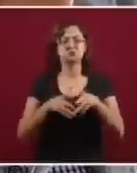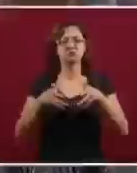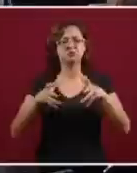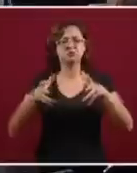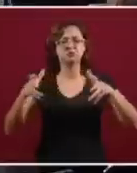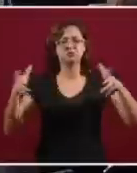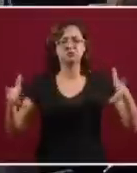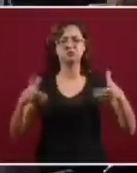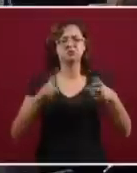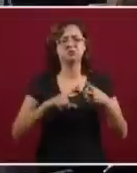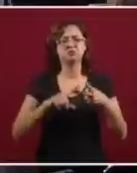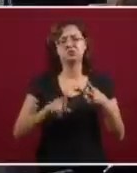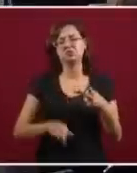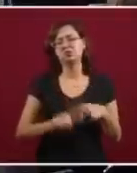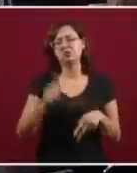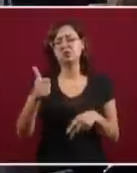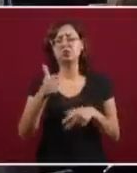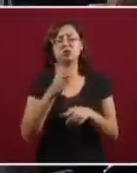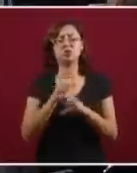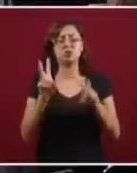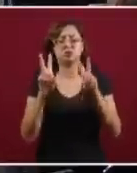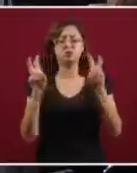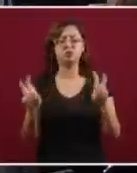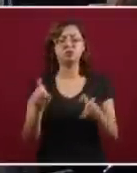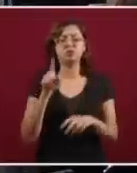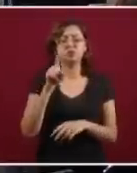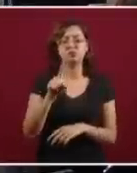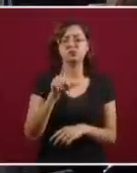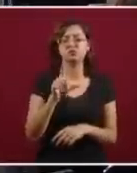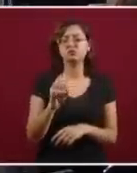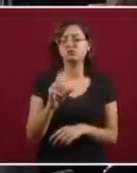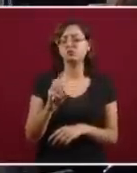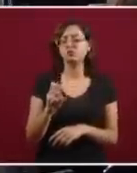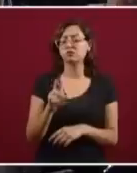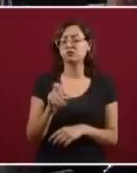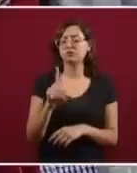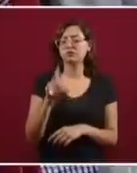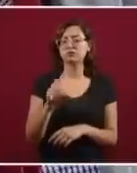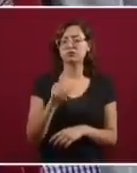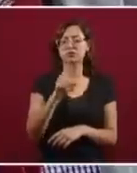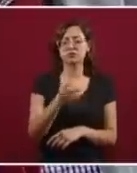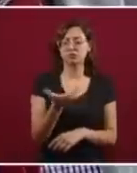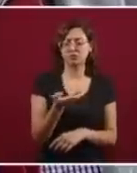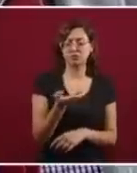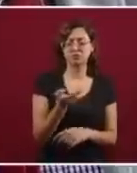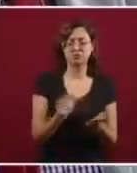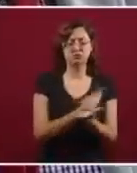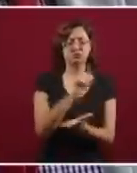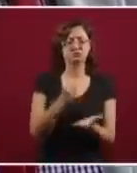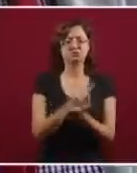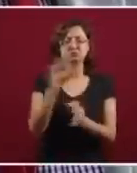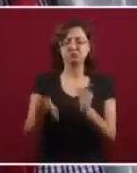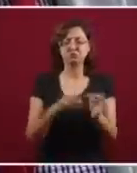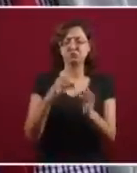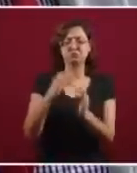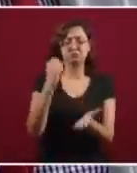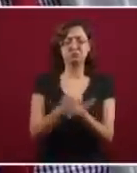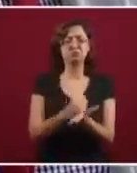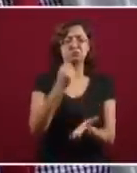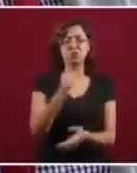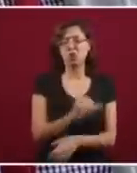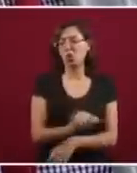por otro lado en el caso de colorado se sabe que a cinco años de que se legaliza la marihuana el consumo de otras drogas